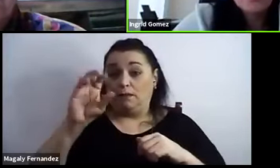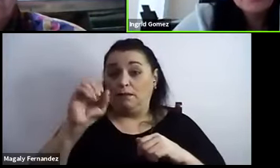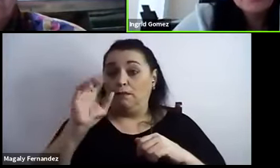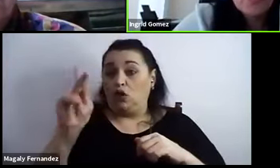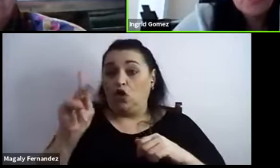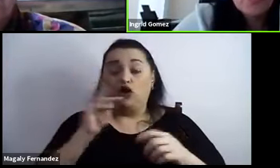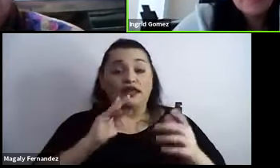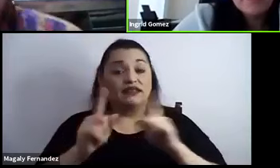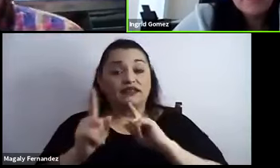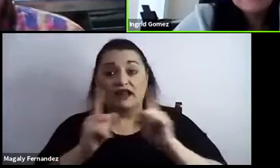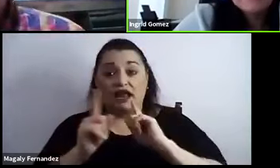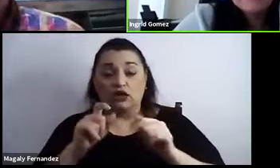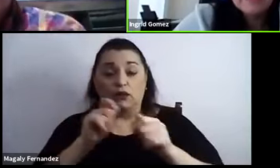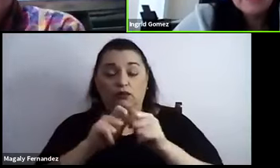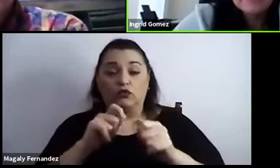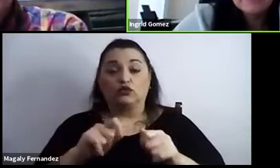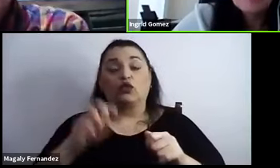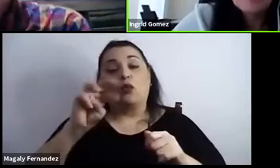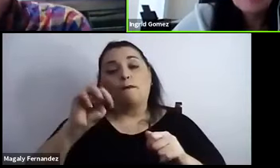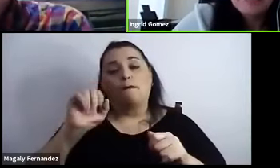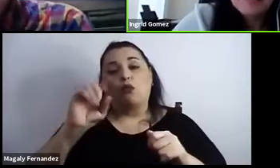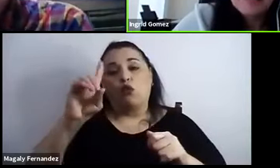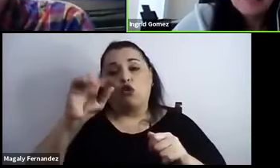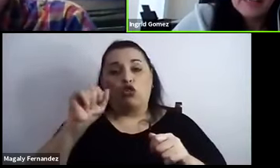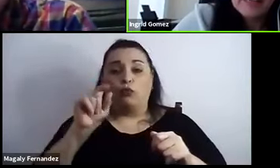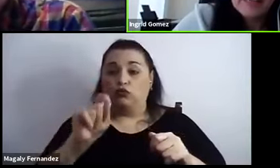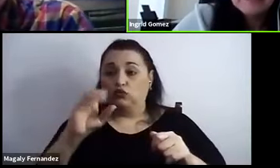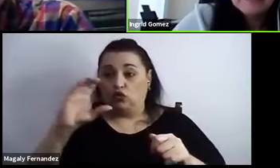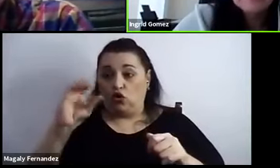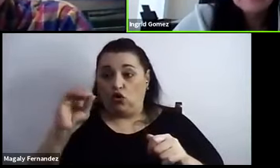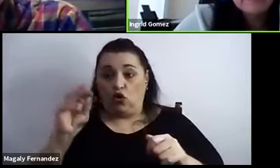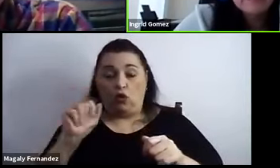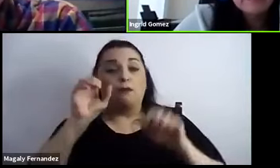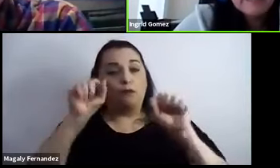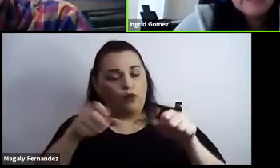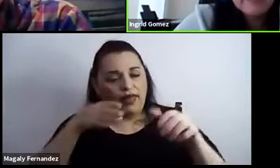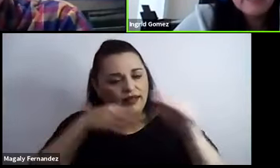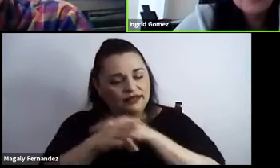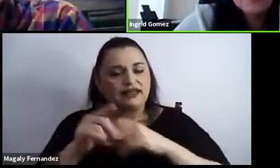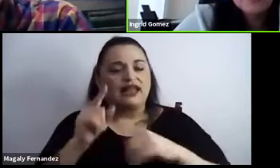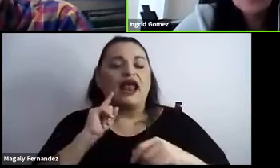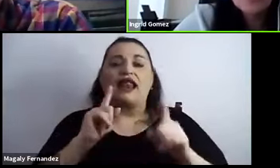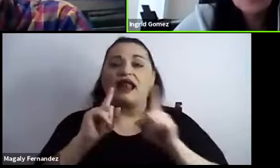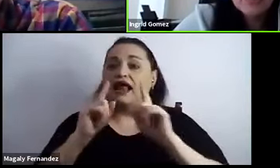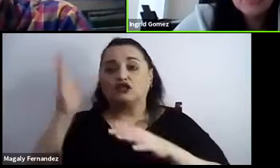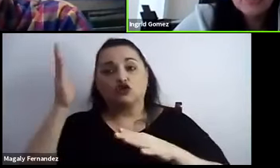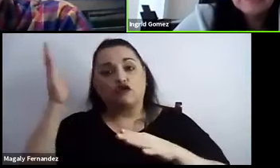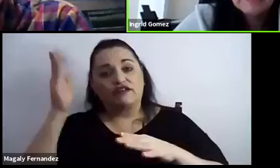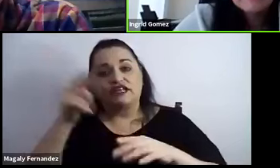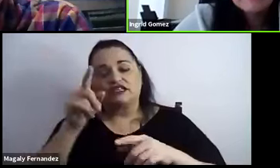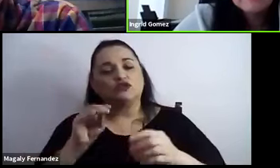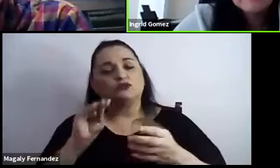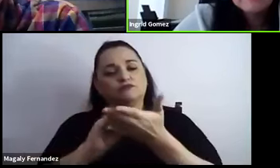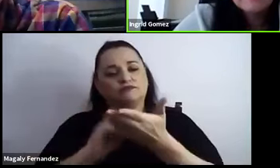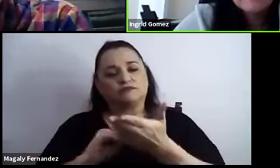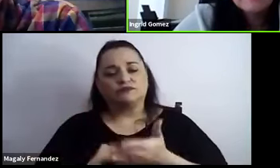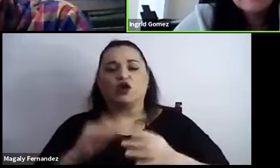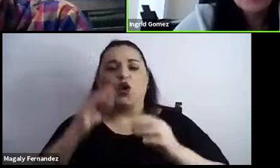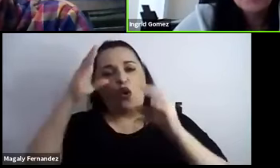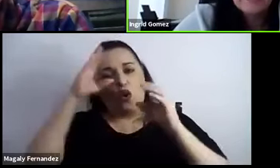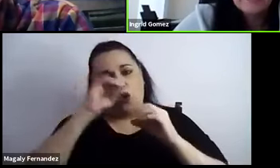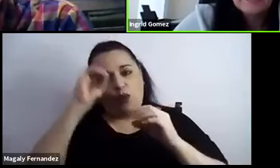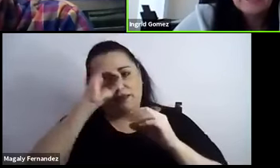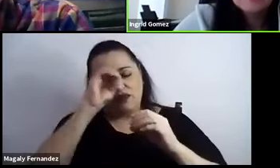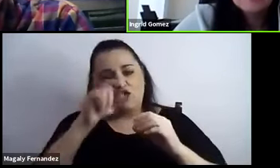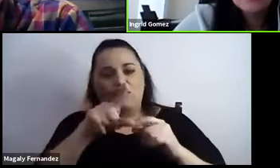de edmodo.com para que puedan accesar a cada una de las conferencias y paneles del evento y dejar sus opiniones. La semana siguiente